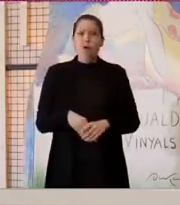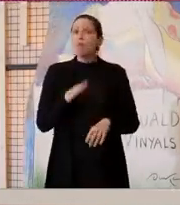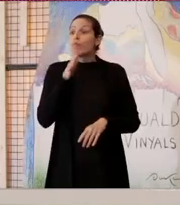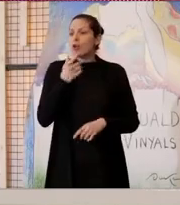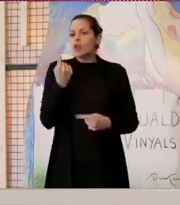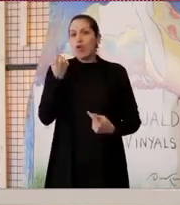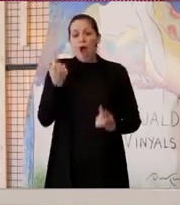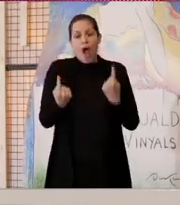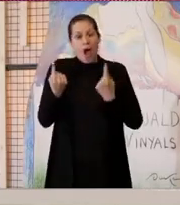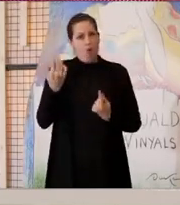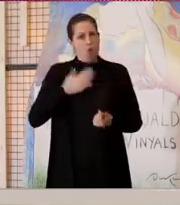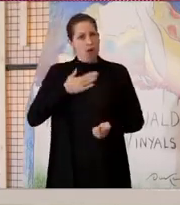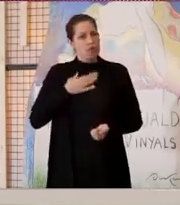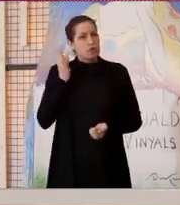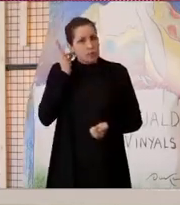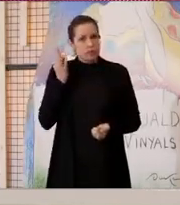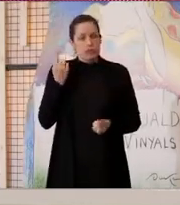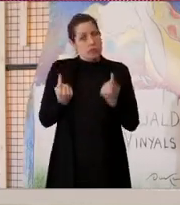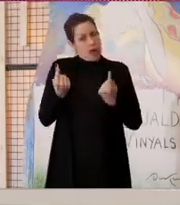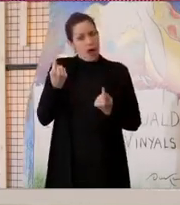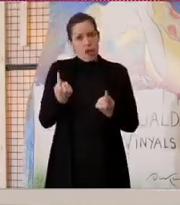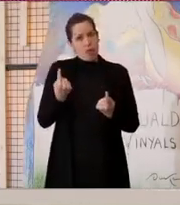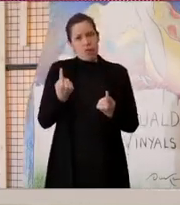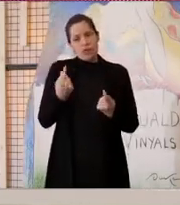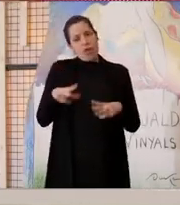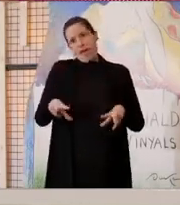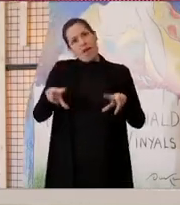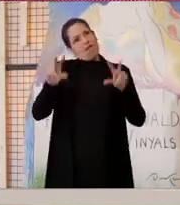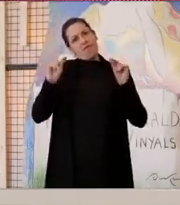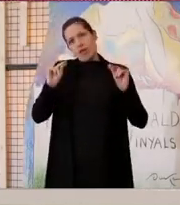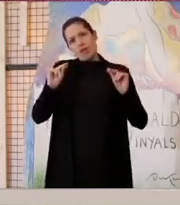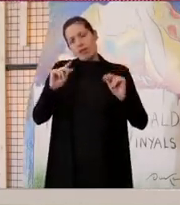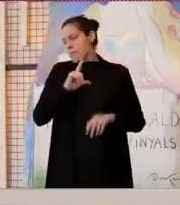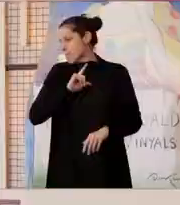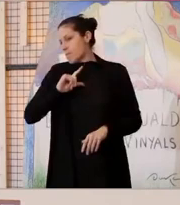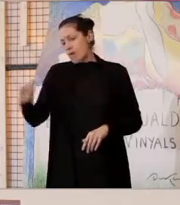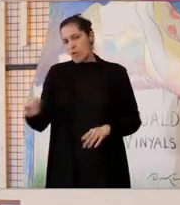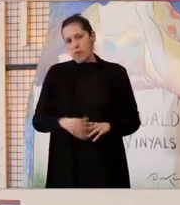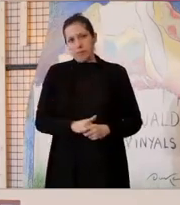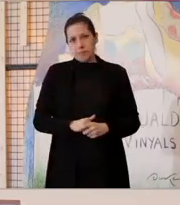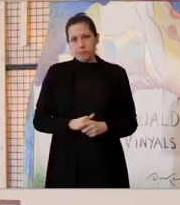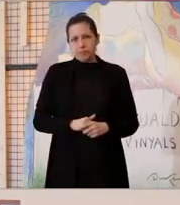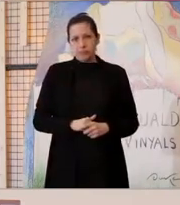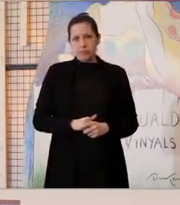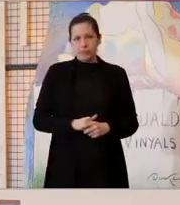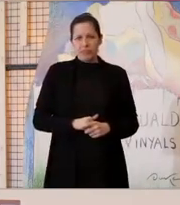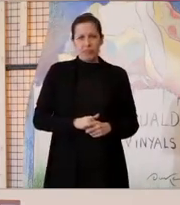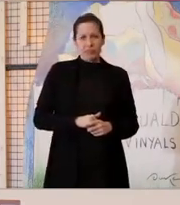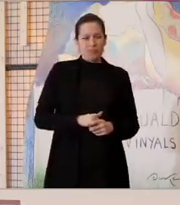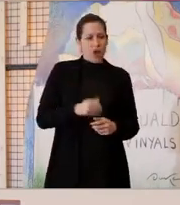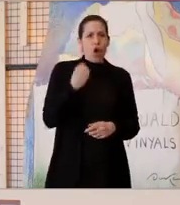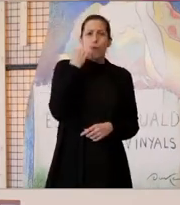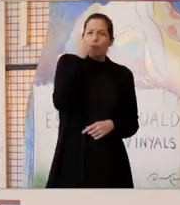decimos hasta aquí Hemos llegado me voy me voy yo este ejercicio del poder patriarcal pues me